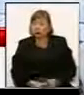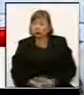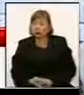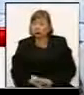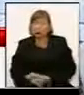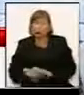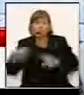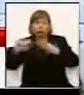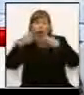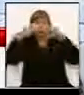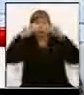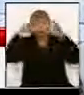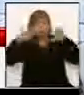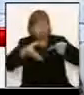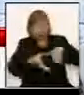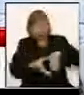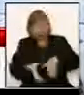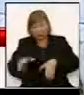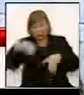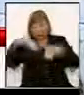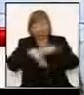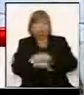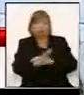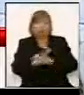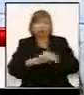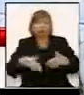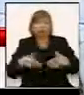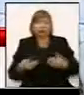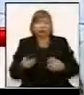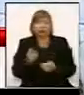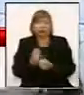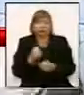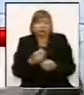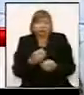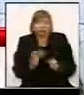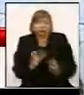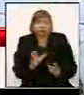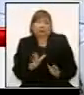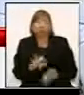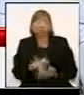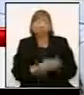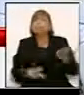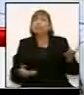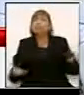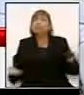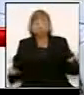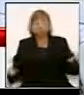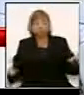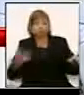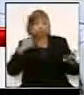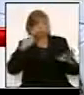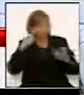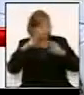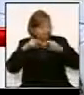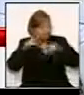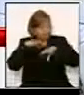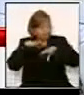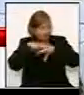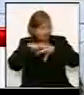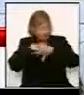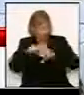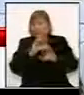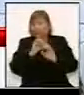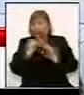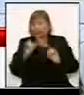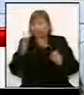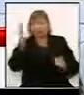cables de alta tensión y todos esos elementos que impiden hacer obras, ¿no? ¿Pero qué? Entonces no hicieron estudios. O sea que no